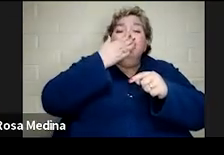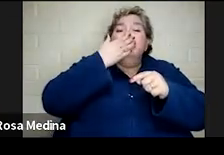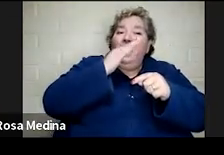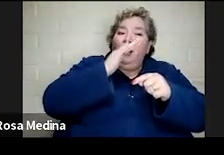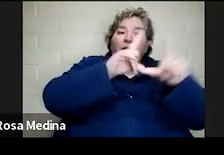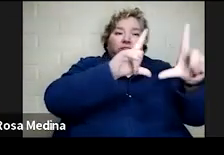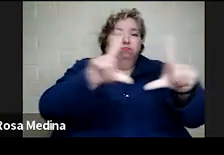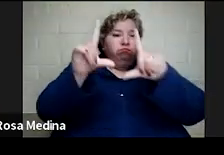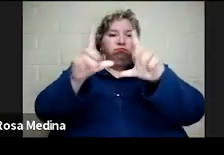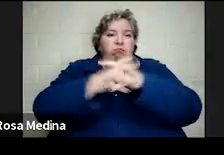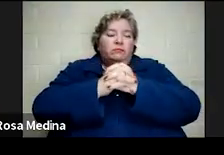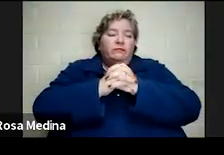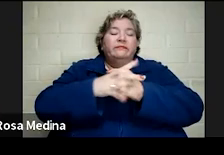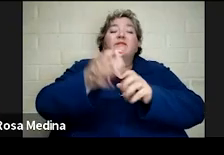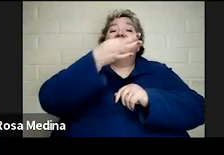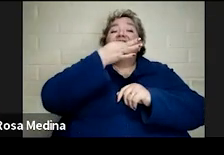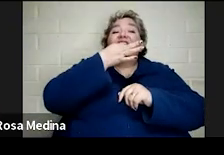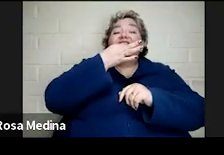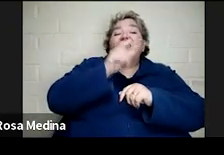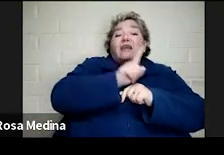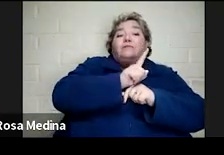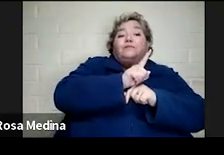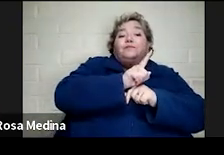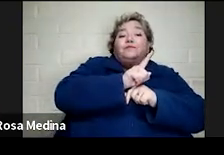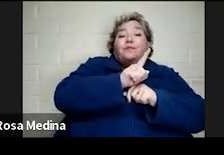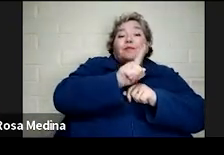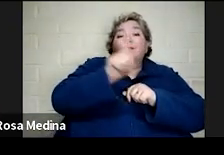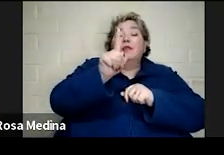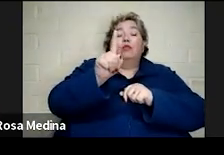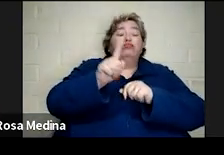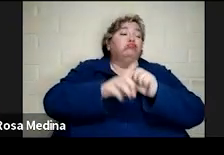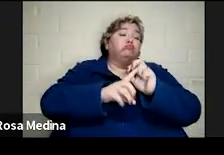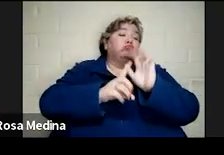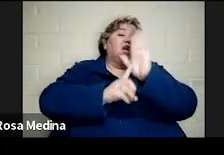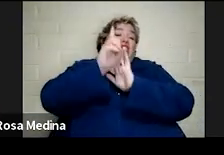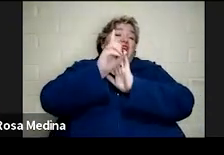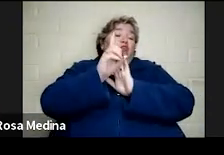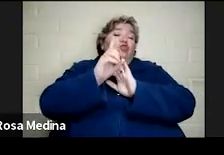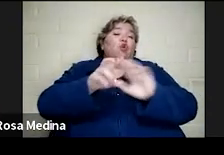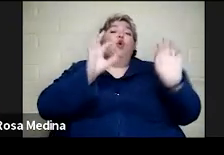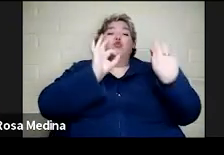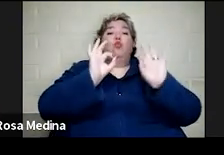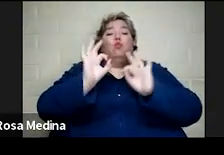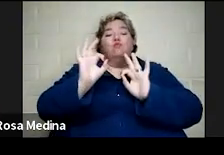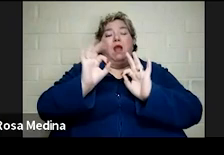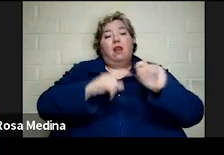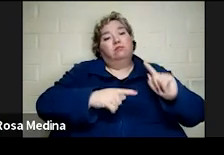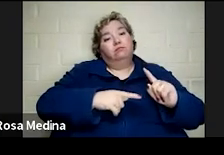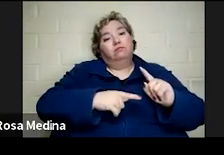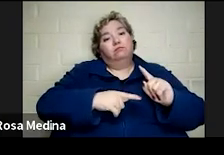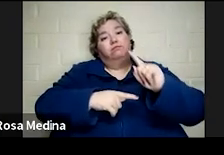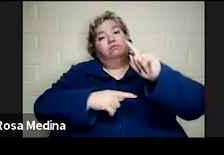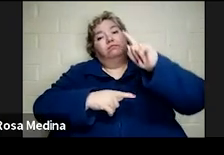esta línea verde, por ejemplo, podría ser como un desarrollo típico, lo que se esperaría, y ahí se va viendo